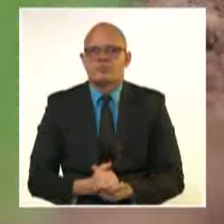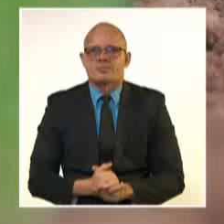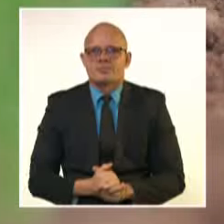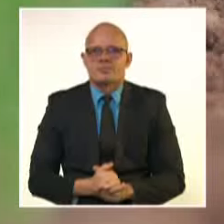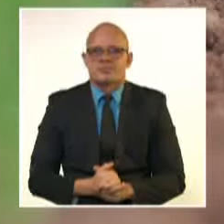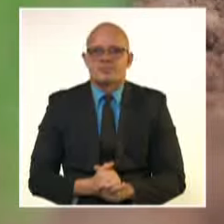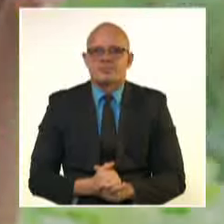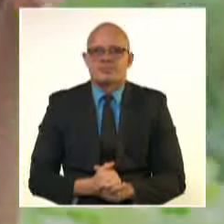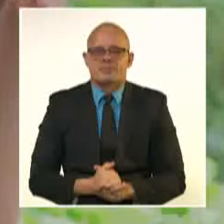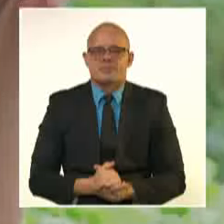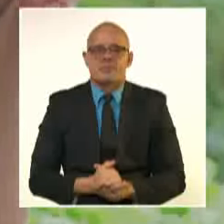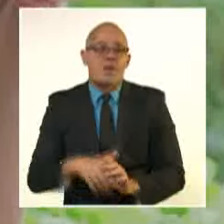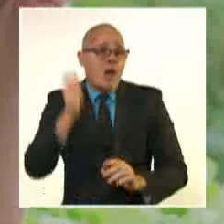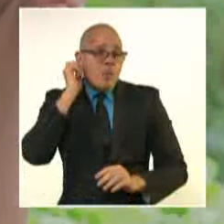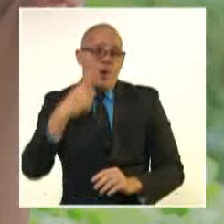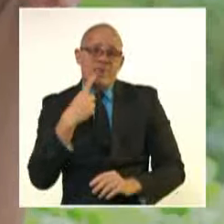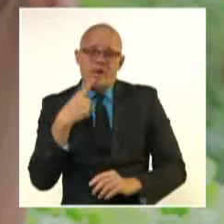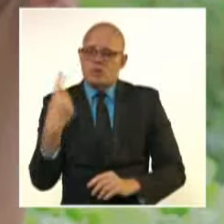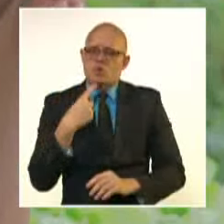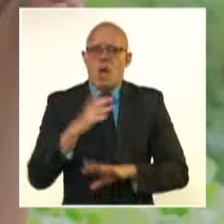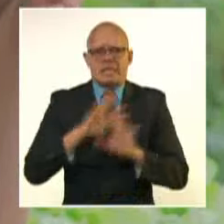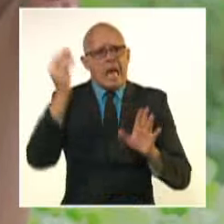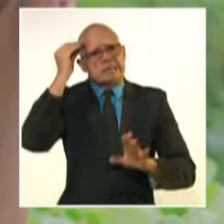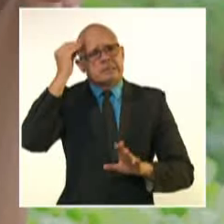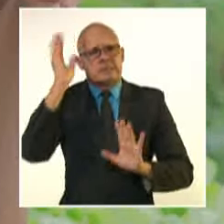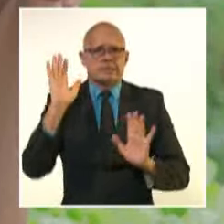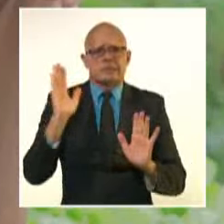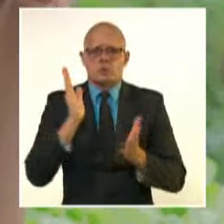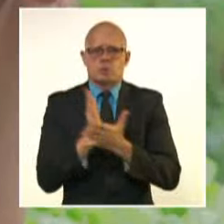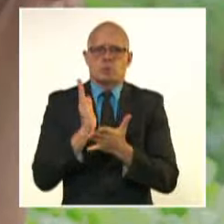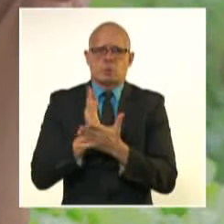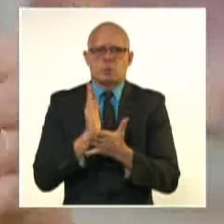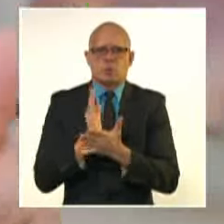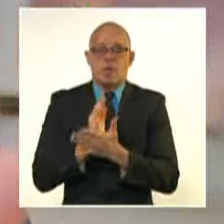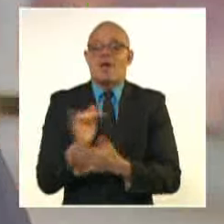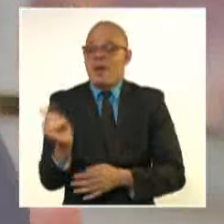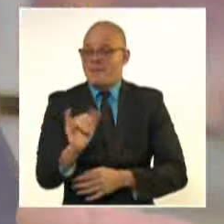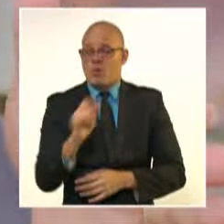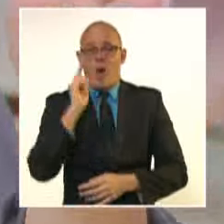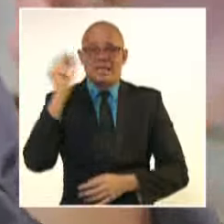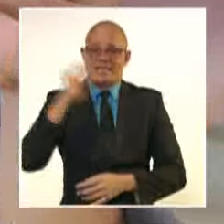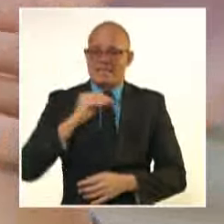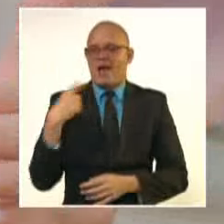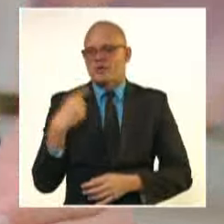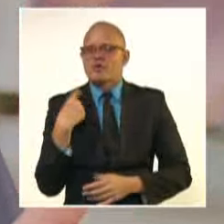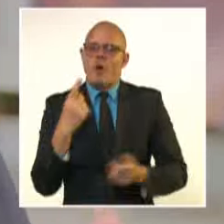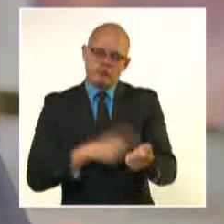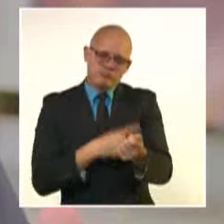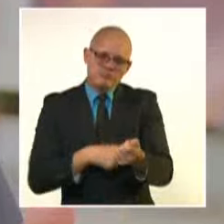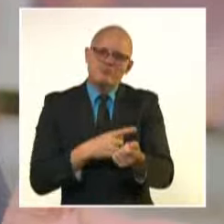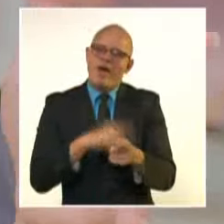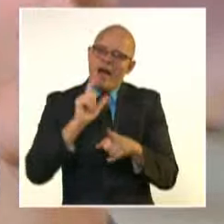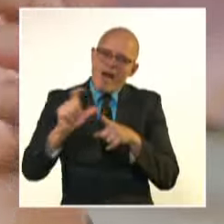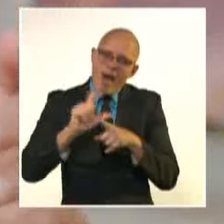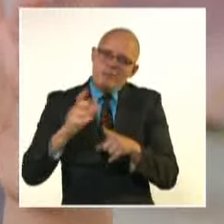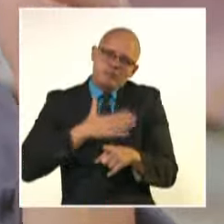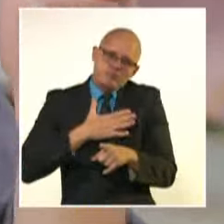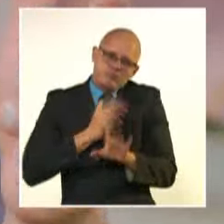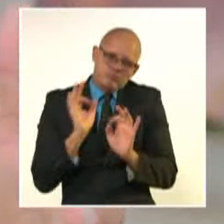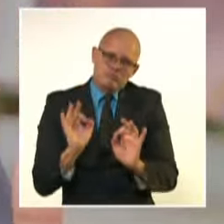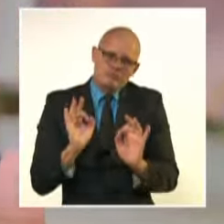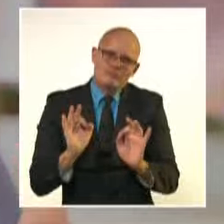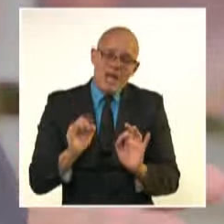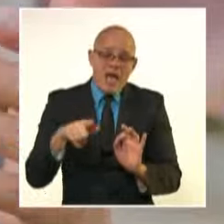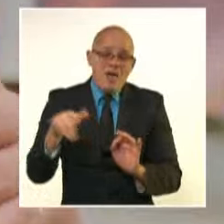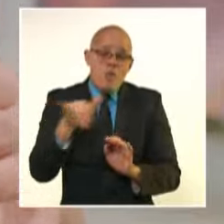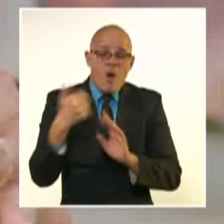Carpintero. Nosotros nos hemos capacitado, pero también sin olvidar nuestras tradiciones, nuestra identidad campesina, esos saberes de